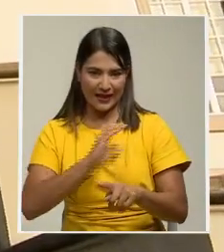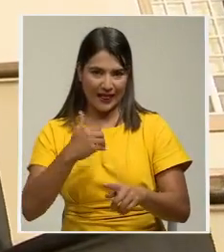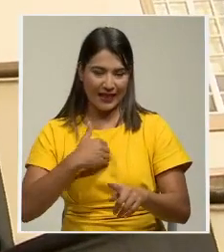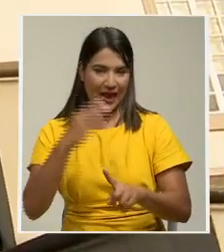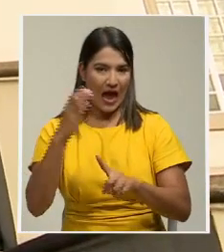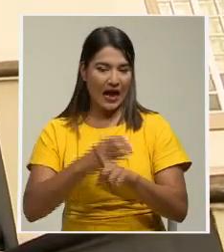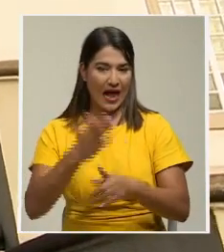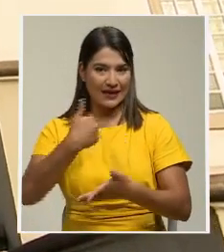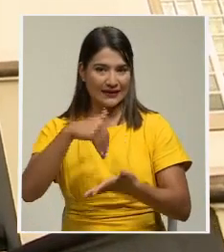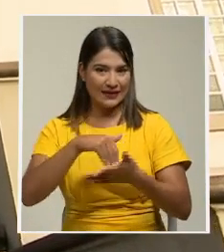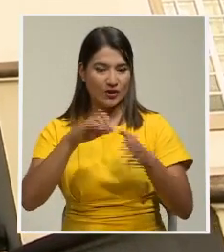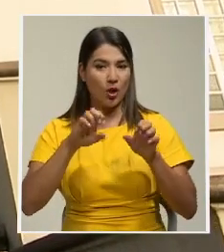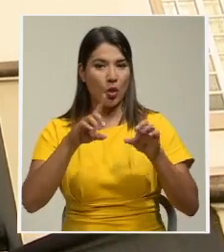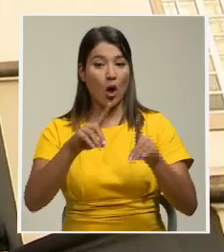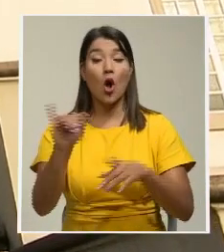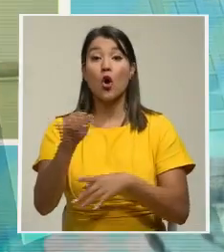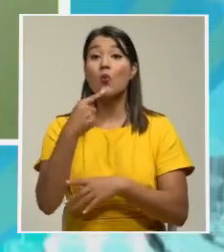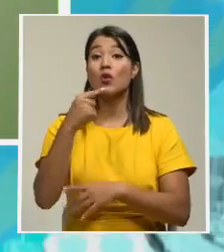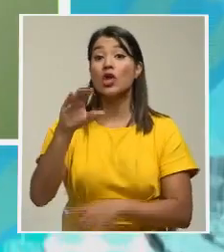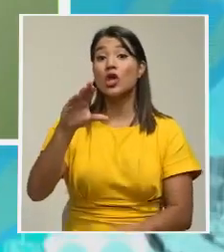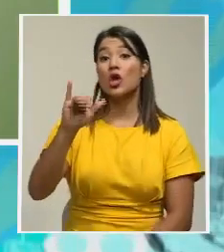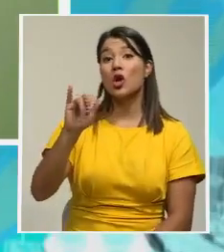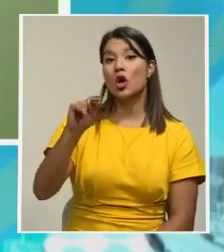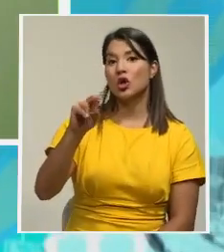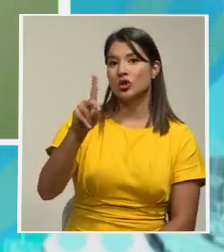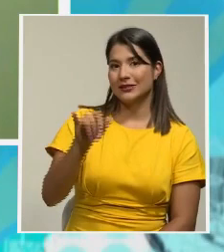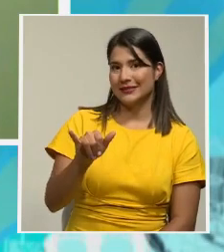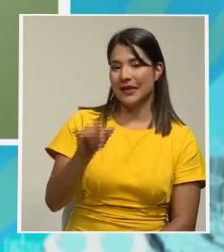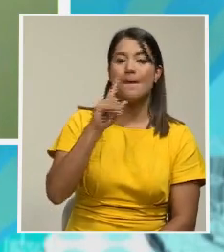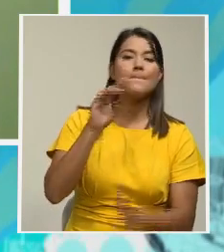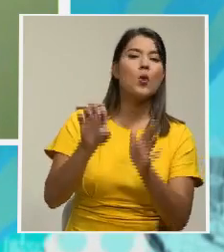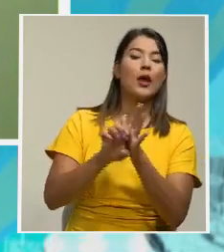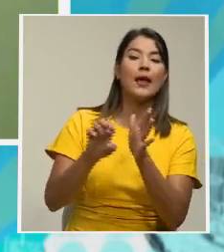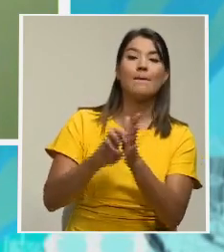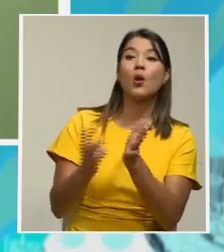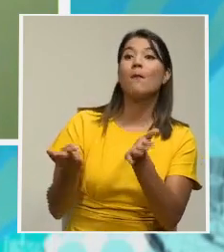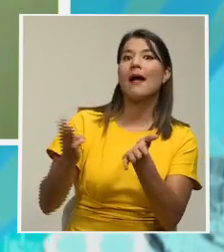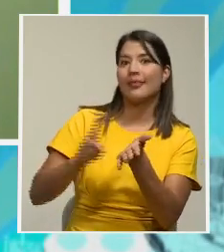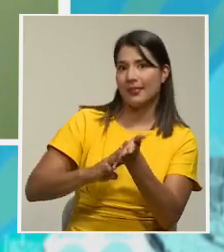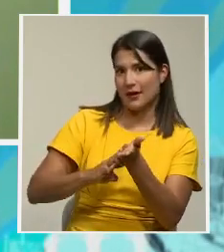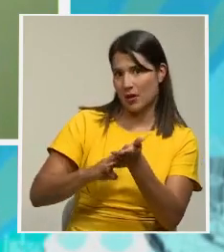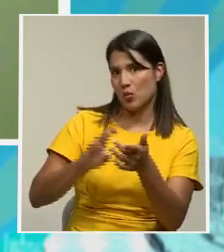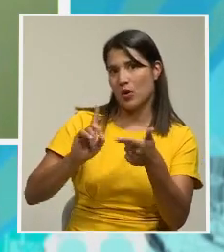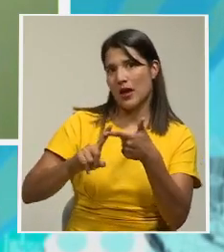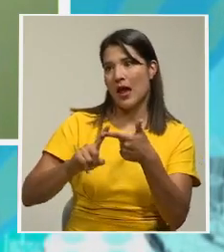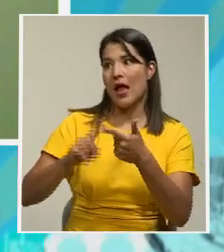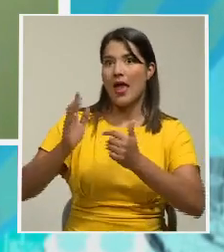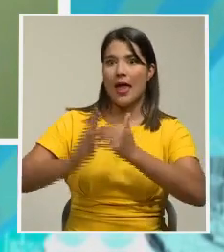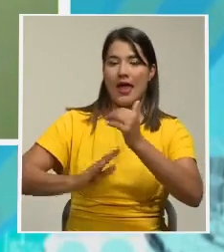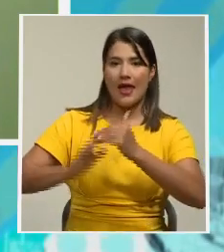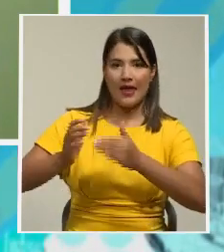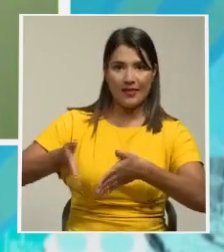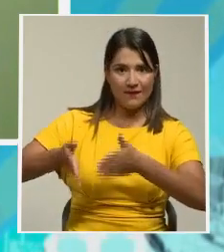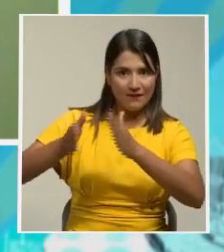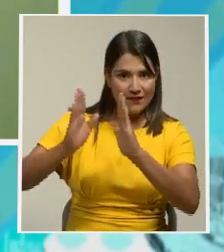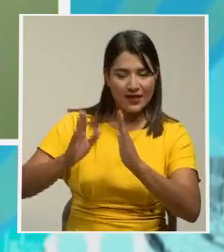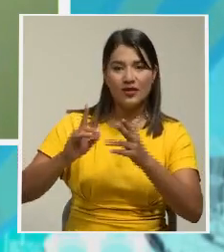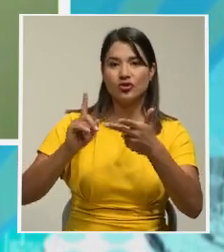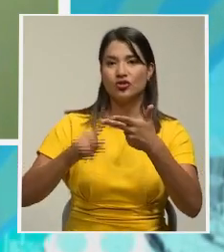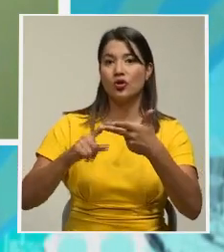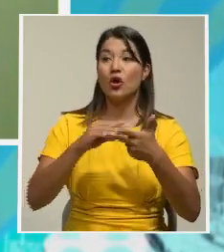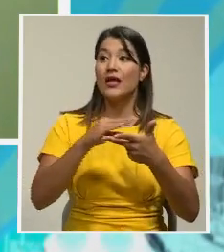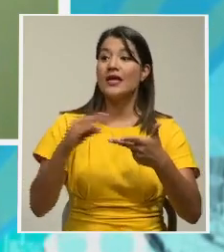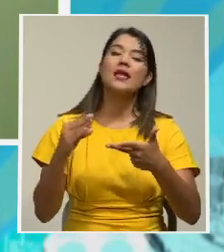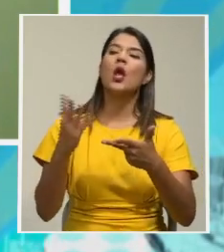indica doña Cindy, la matrícula es una de estas variantes, la infraestructura es otra variante y la